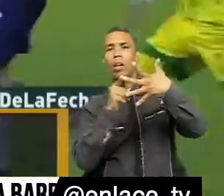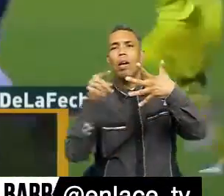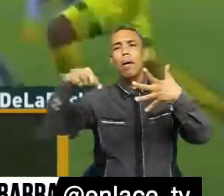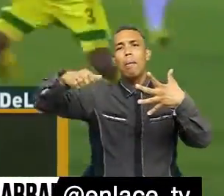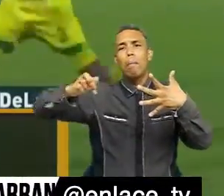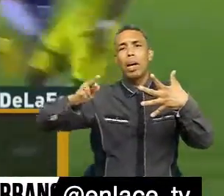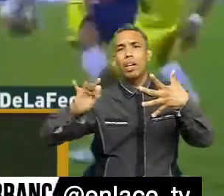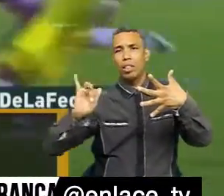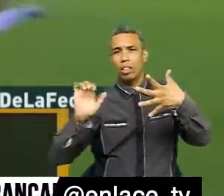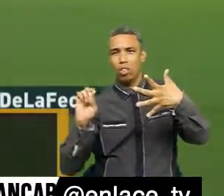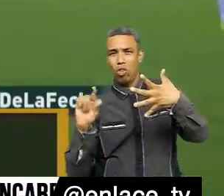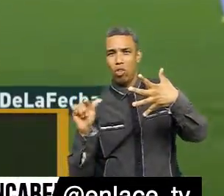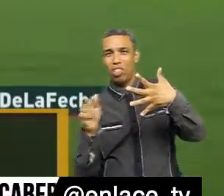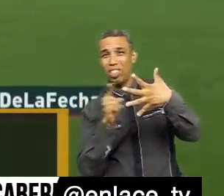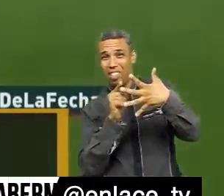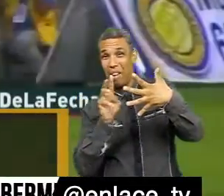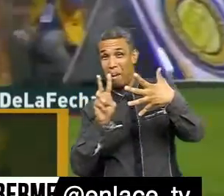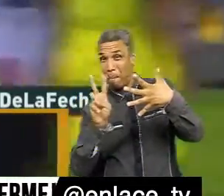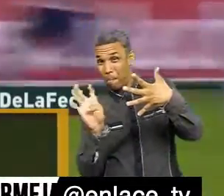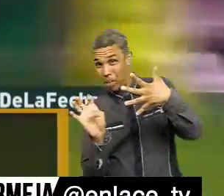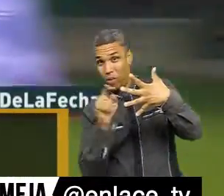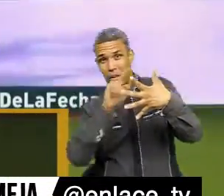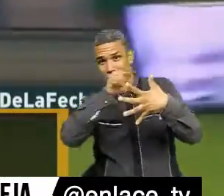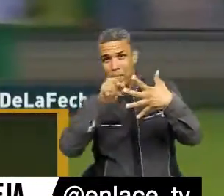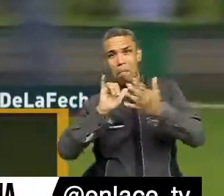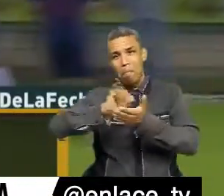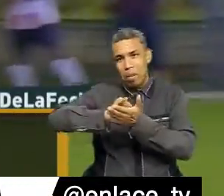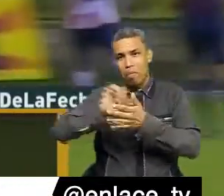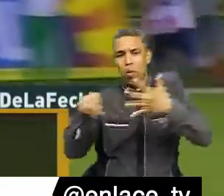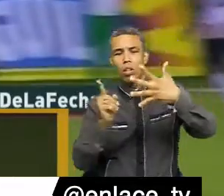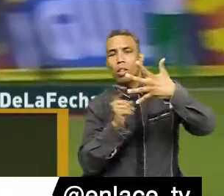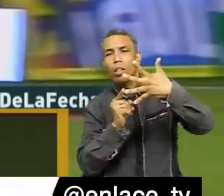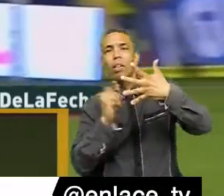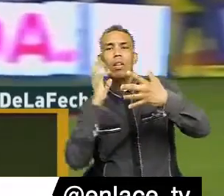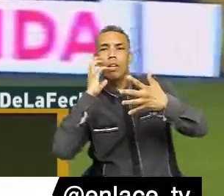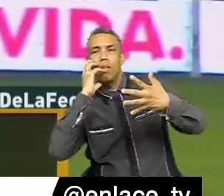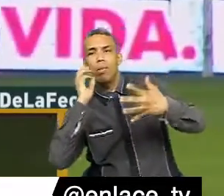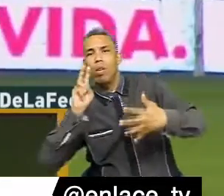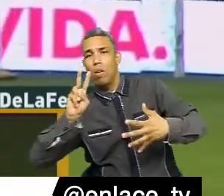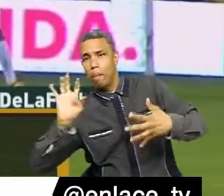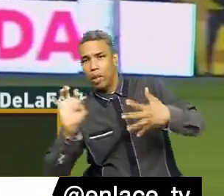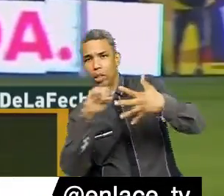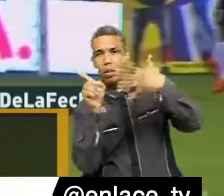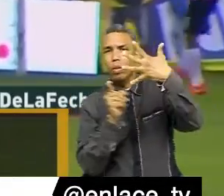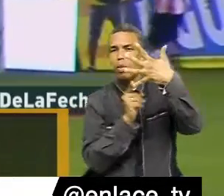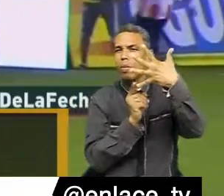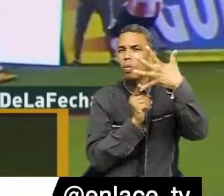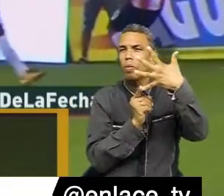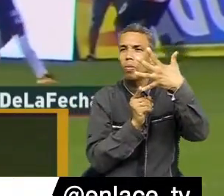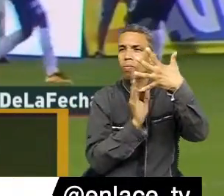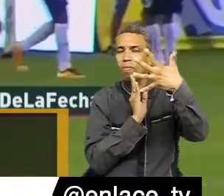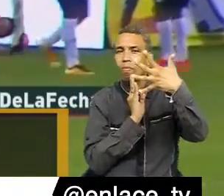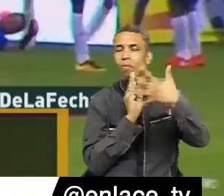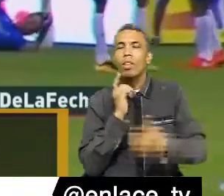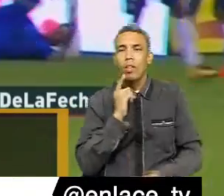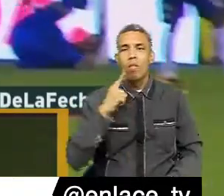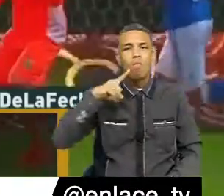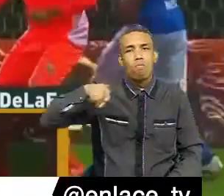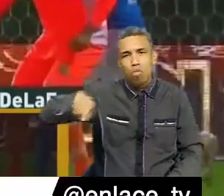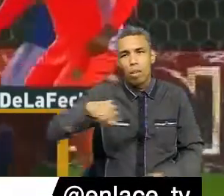la tercera casilla con los mismos 29 puntos, igual que en la cuarta, Envigado con 29. En la quinta posición, Atlético Bucaramanga